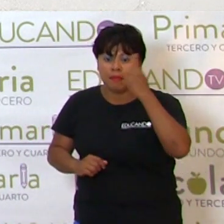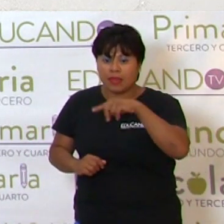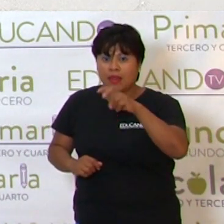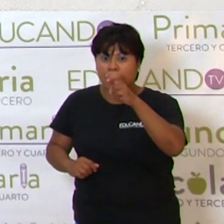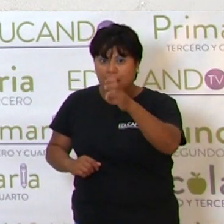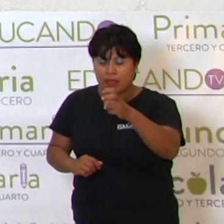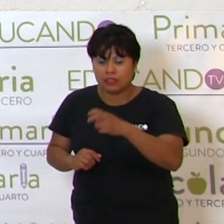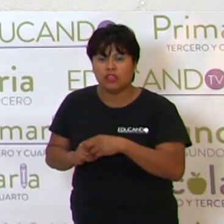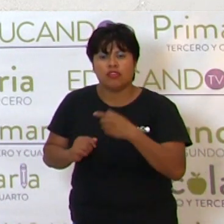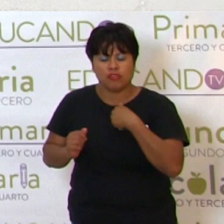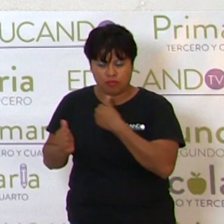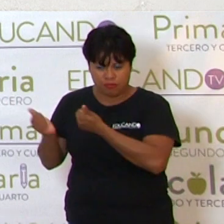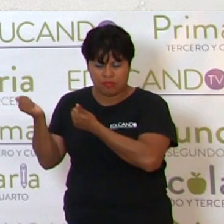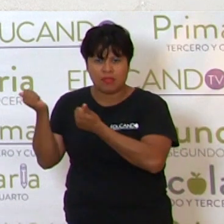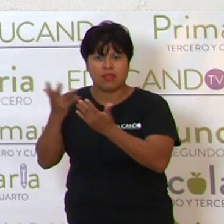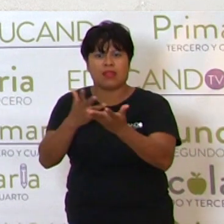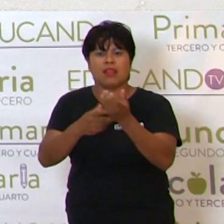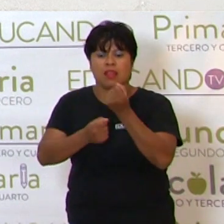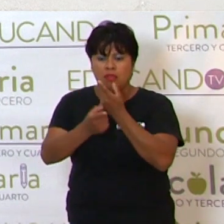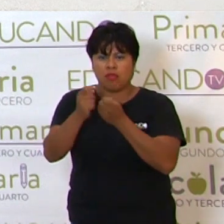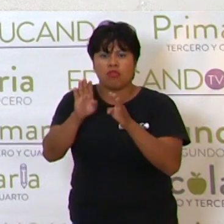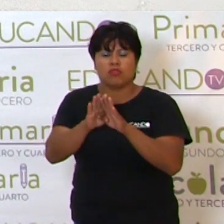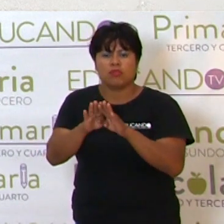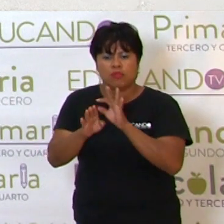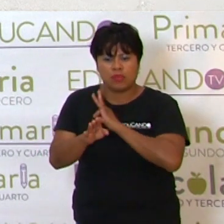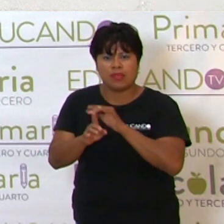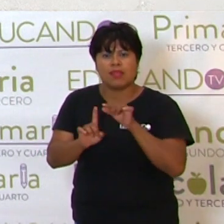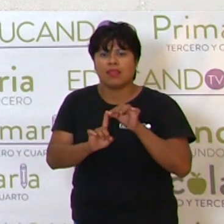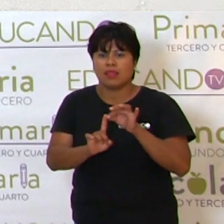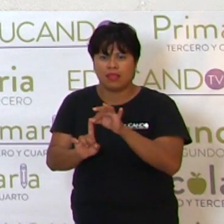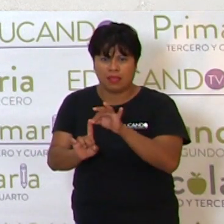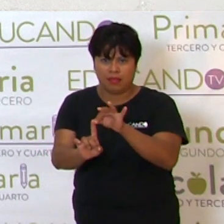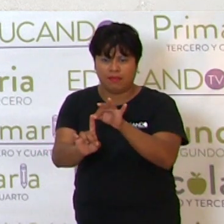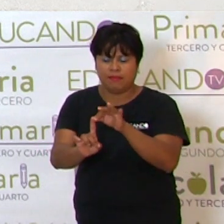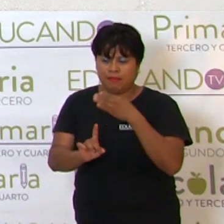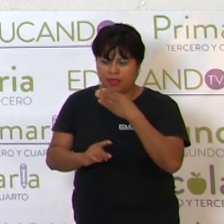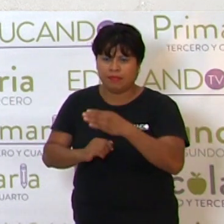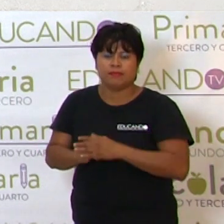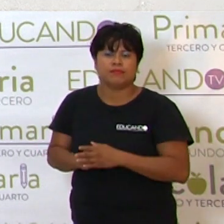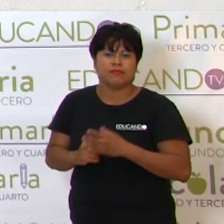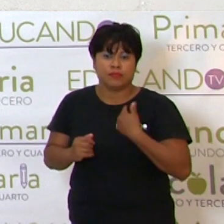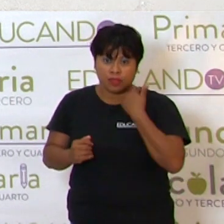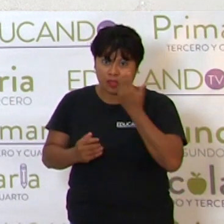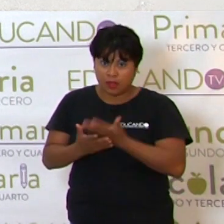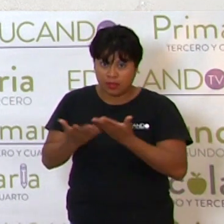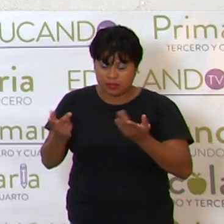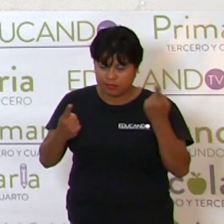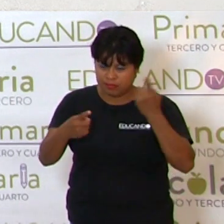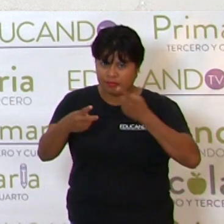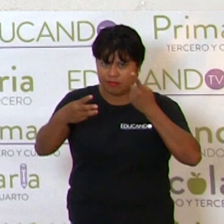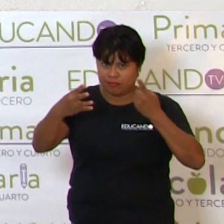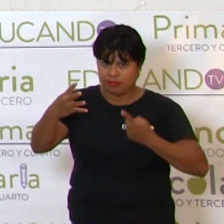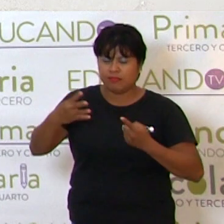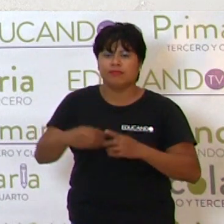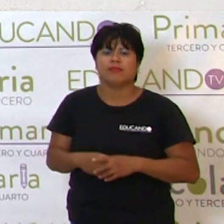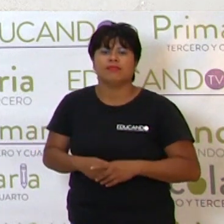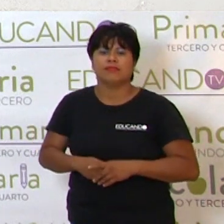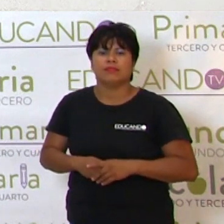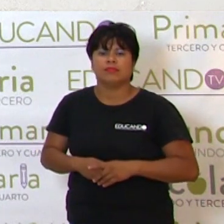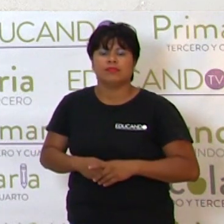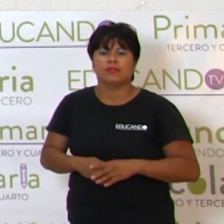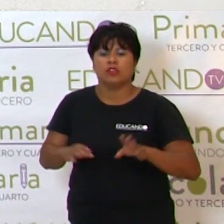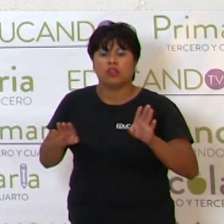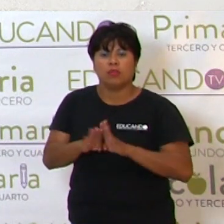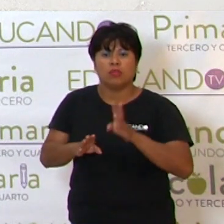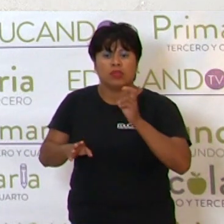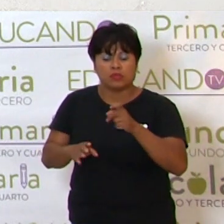cual traje algunos pasos que los va a guiar. Bien, ahora quiero hacerles una recomendación. Como va a ser